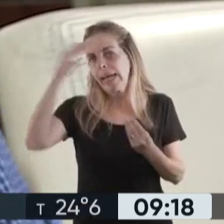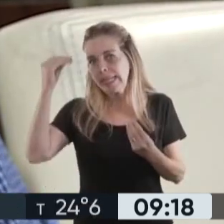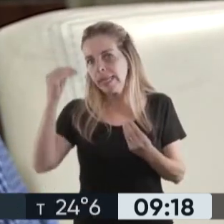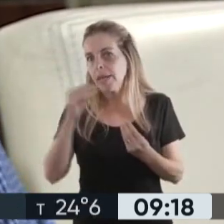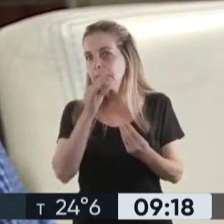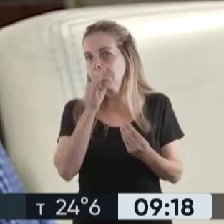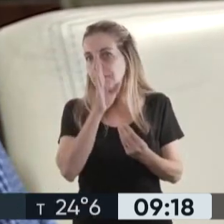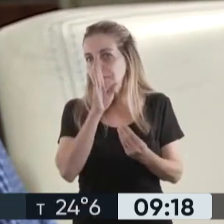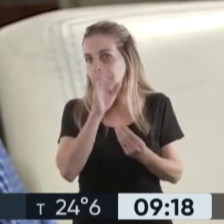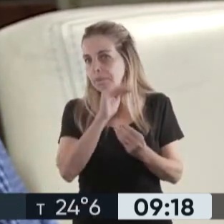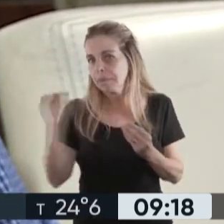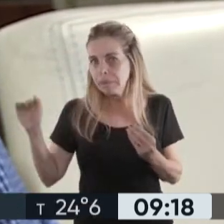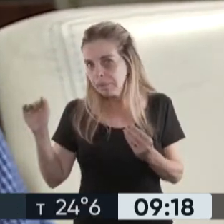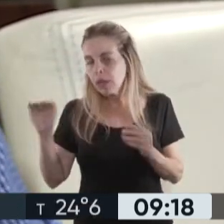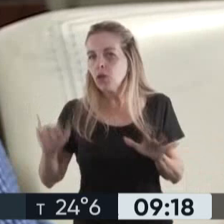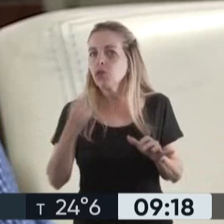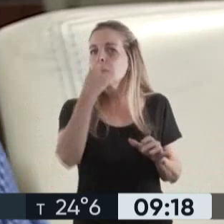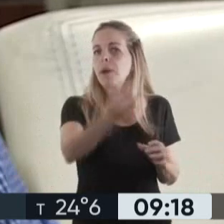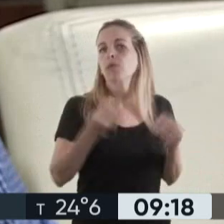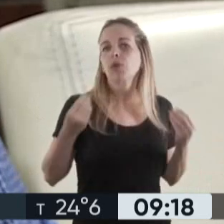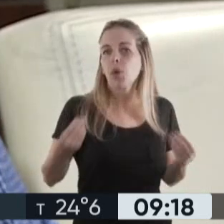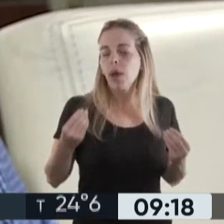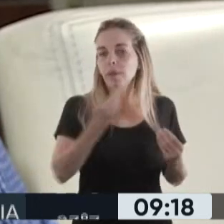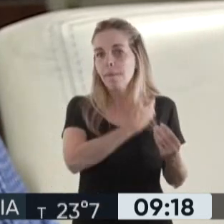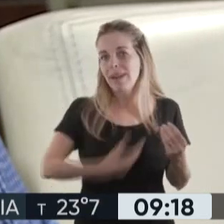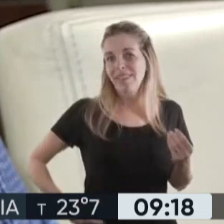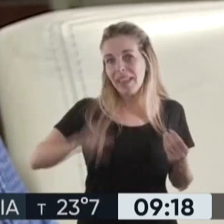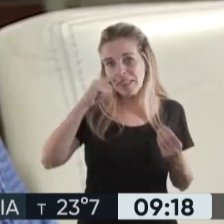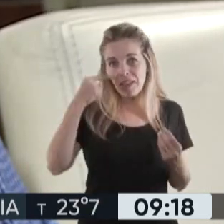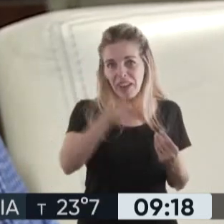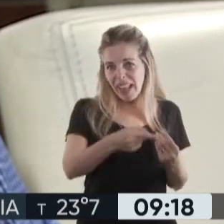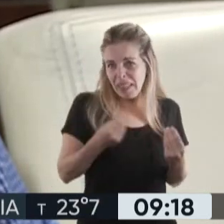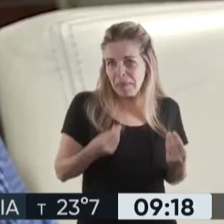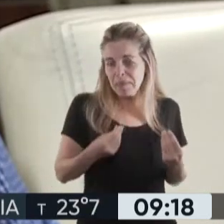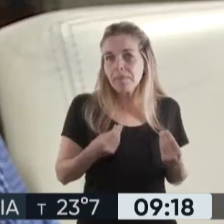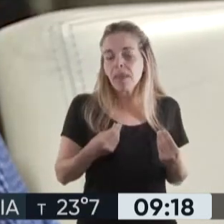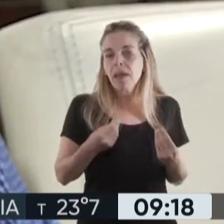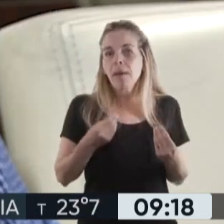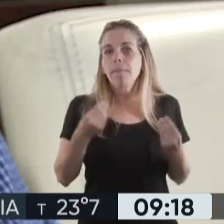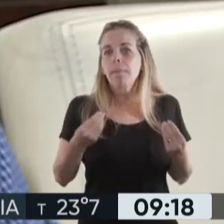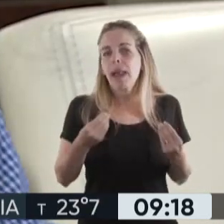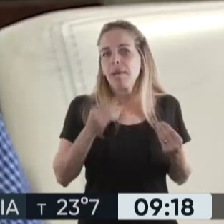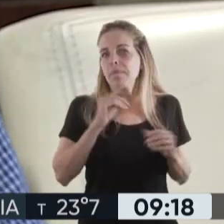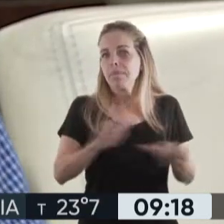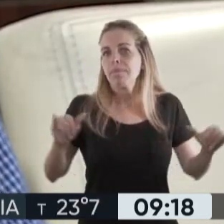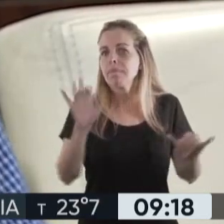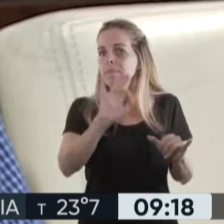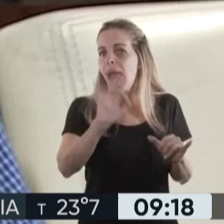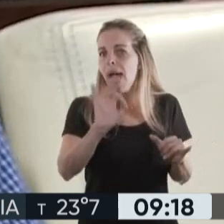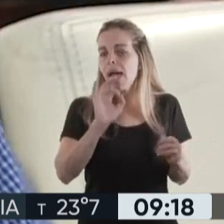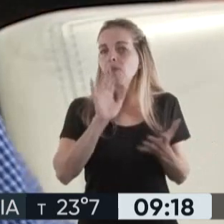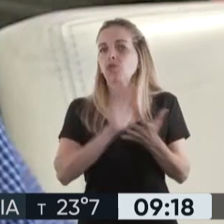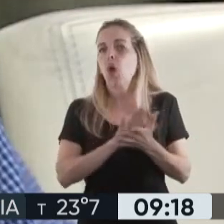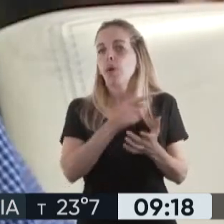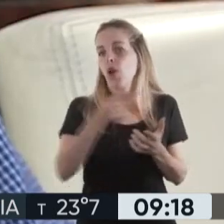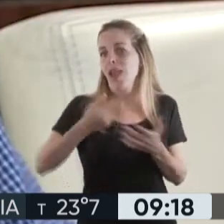la pregunta, ¿cuáles son los argumentos que usa el presidente de la Nación, Alberto Fernández, para no expresarse públicamente en un caso tan